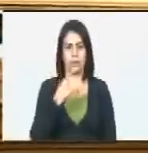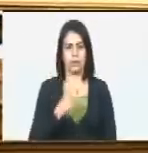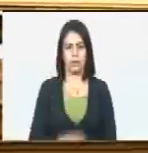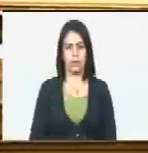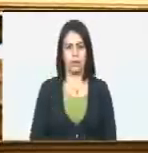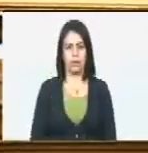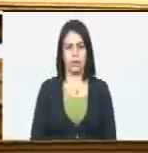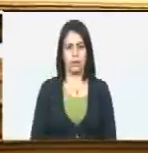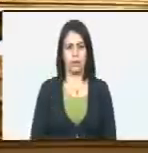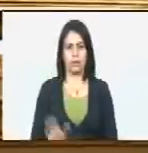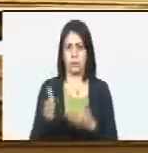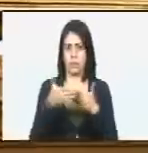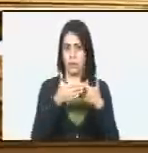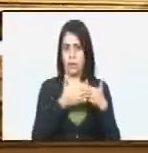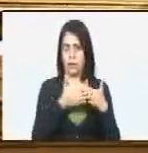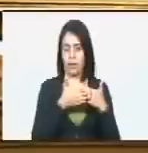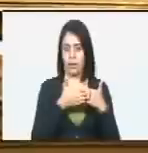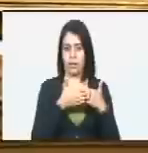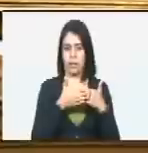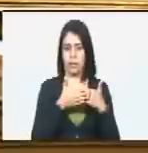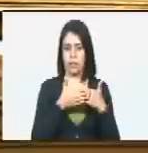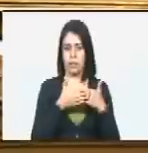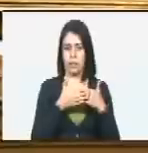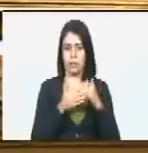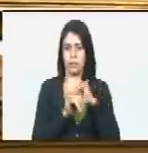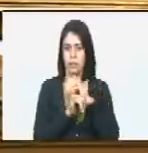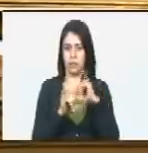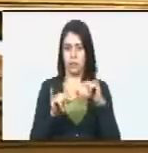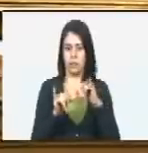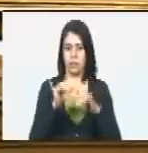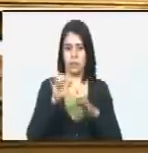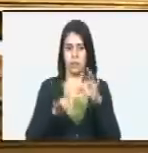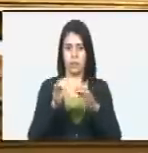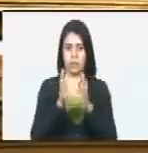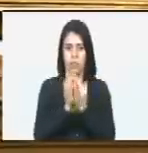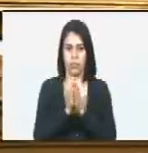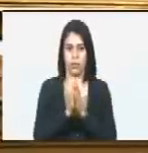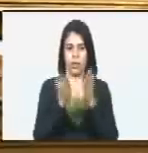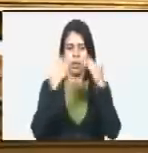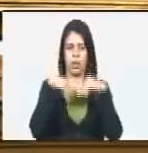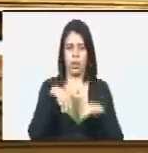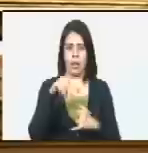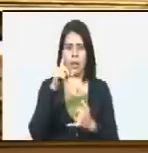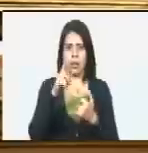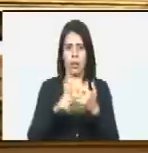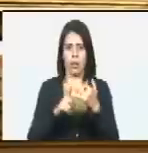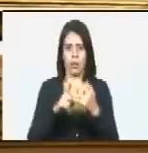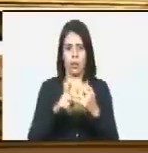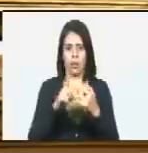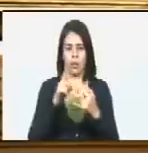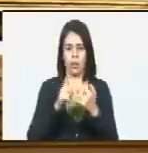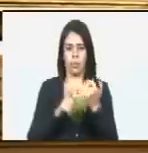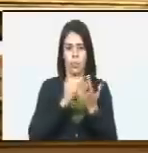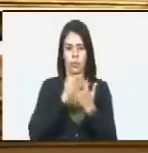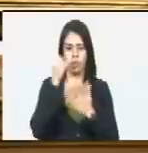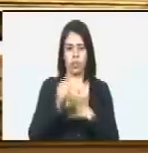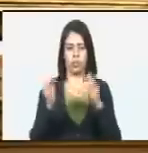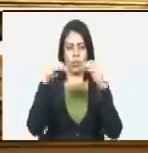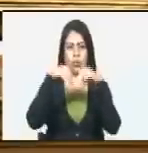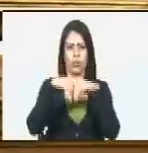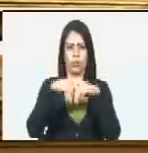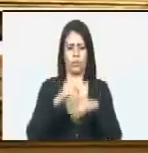Cerrar, se cierra. Ciudadana secretaria, por favor, sírvase a dar lectura al proyecto de acuerdo.